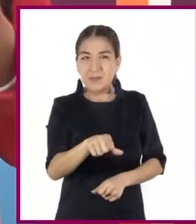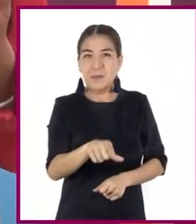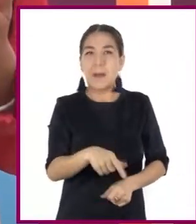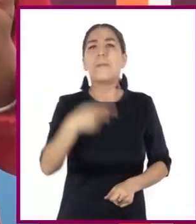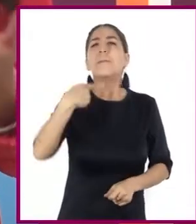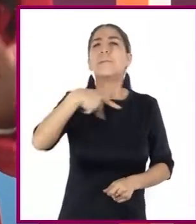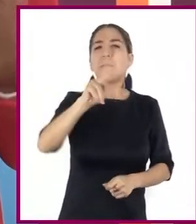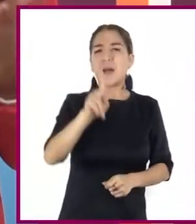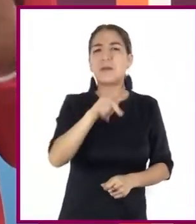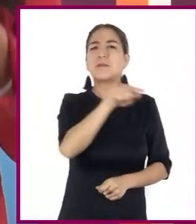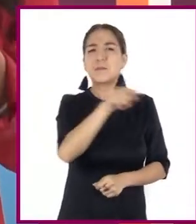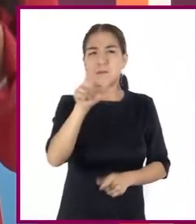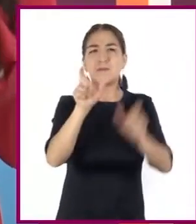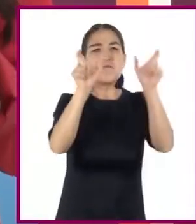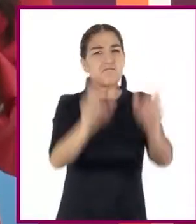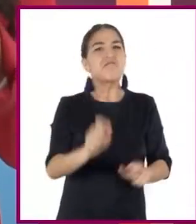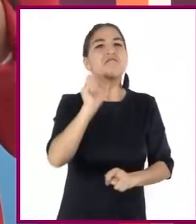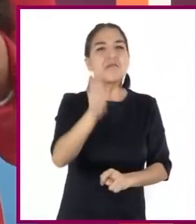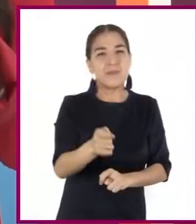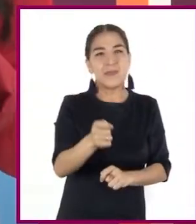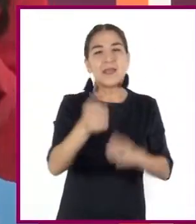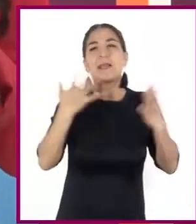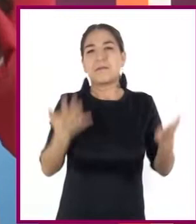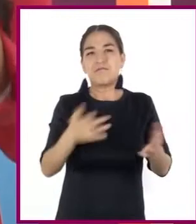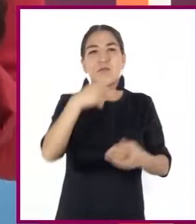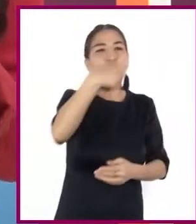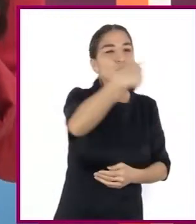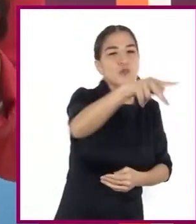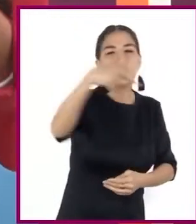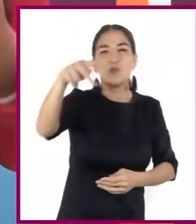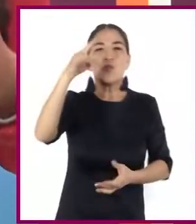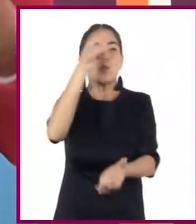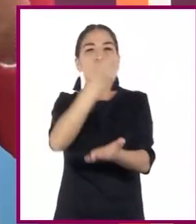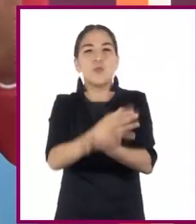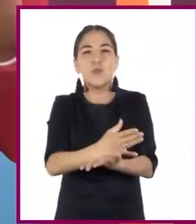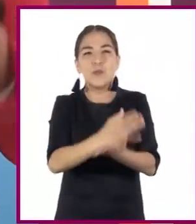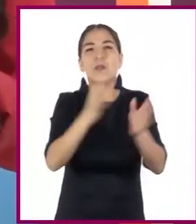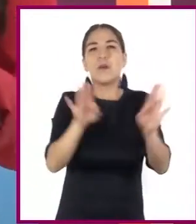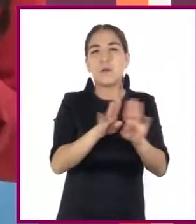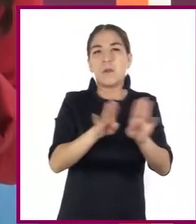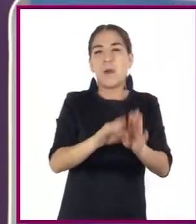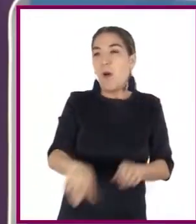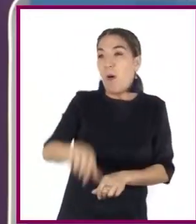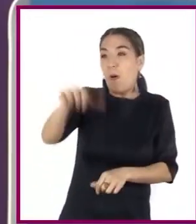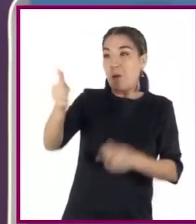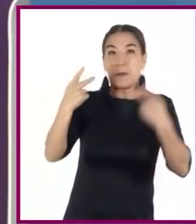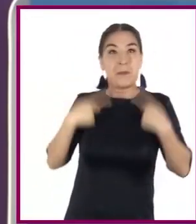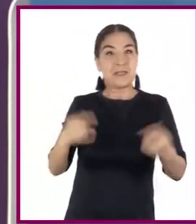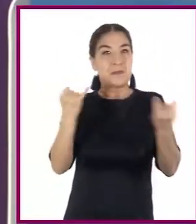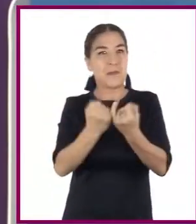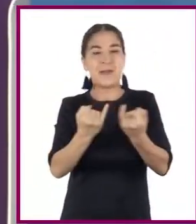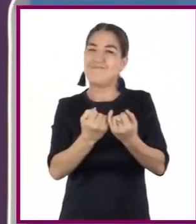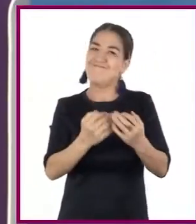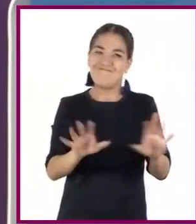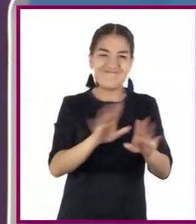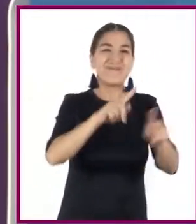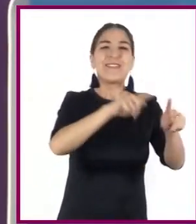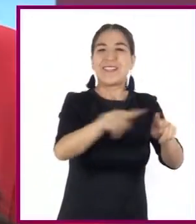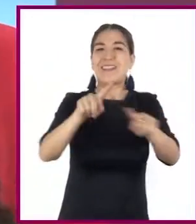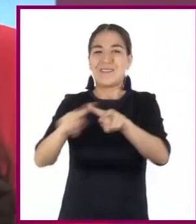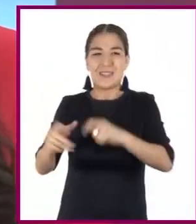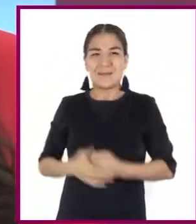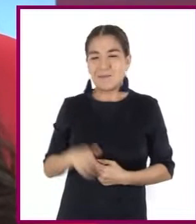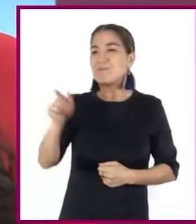embargo, esto los hace ser únicas y únicos ante los demás. Excelente dinámica,